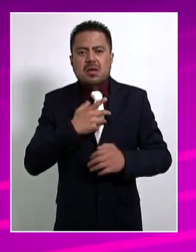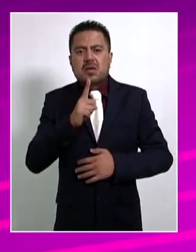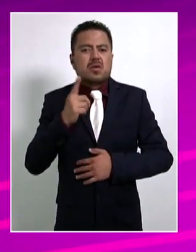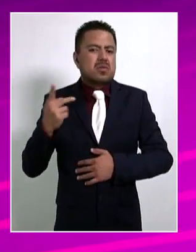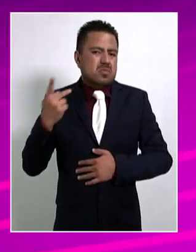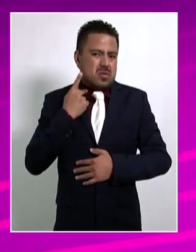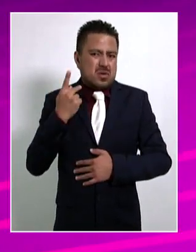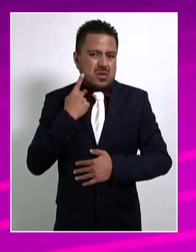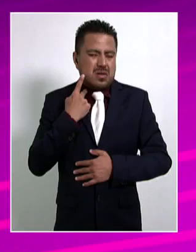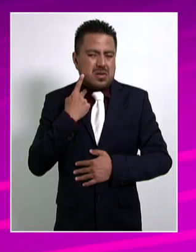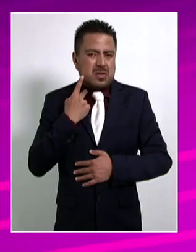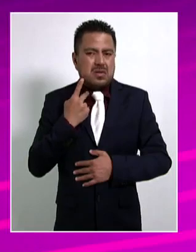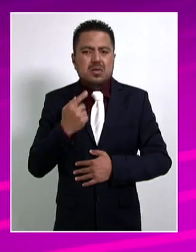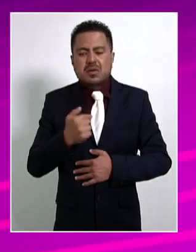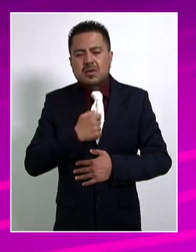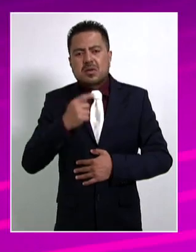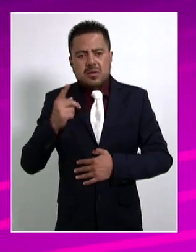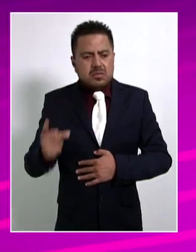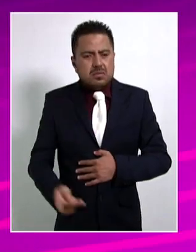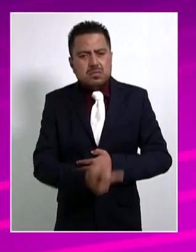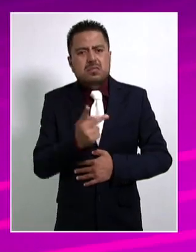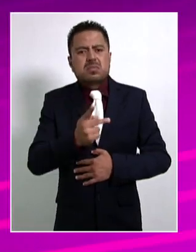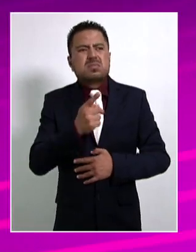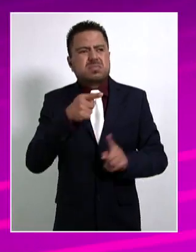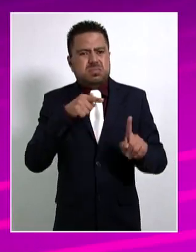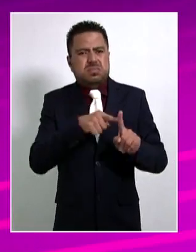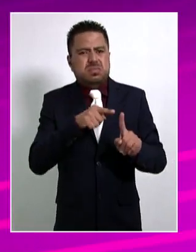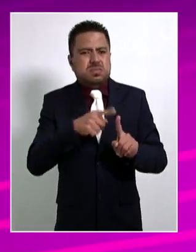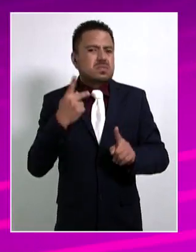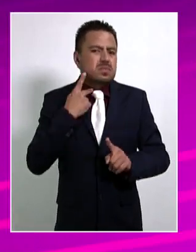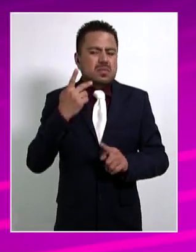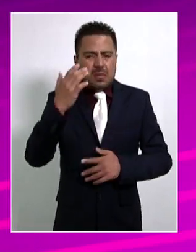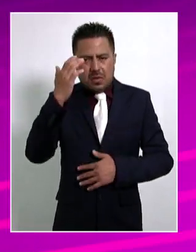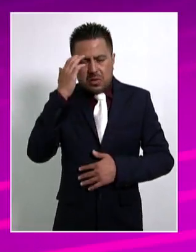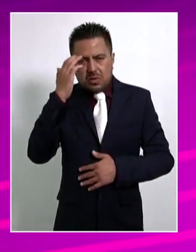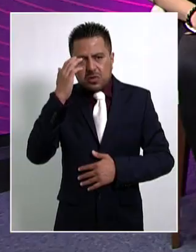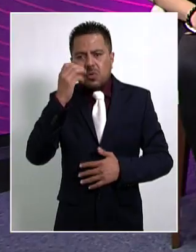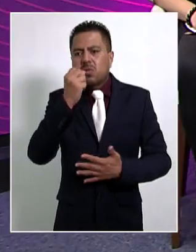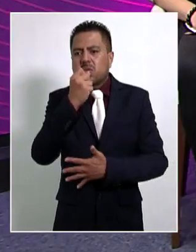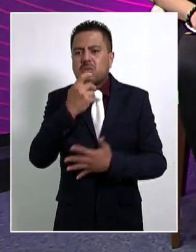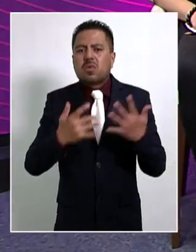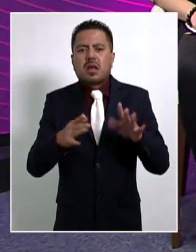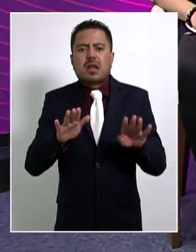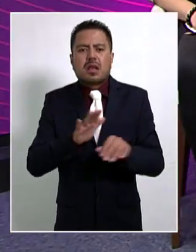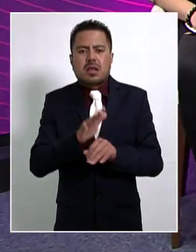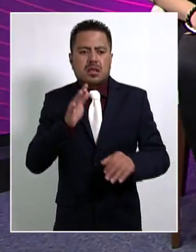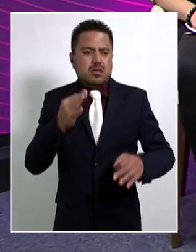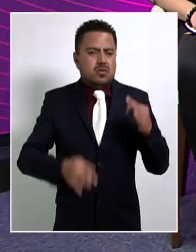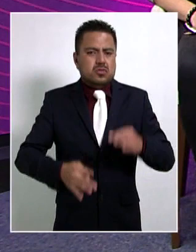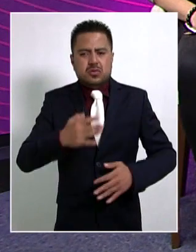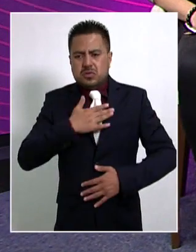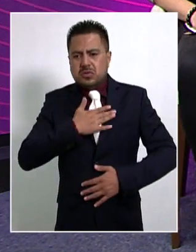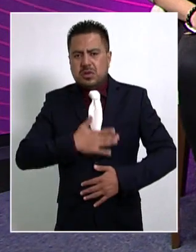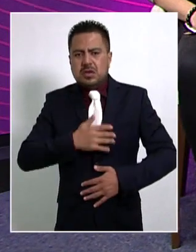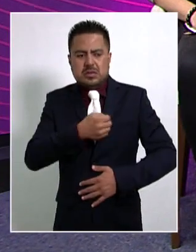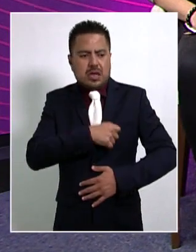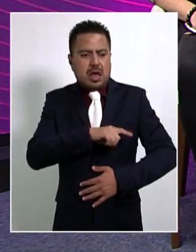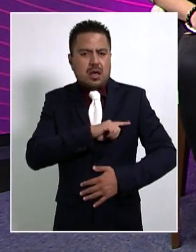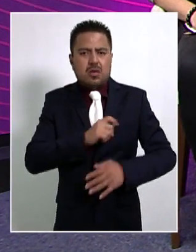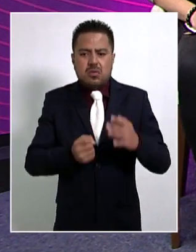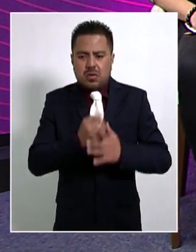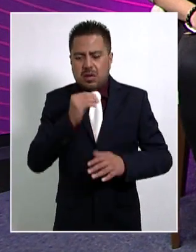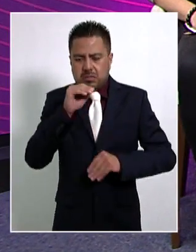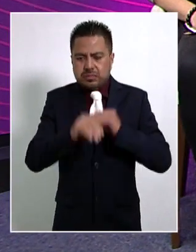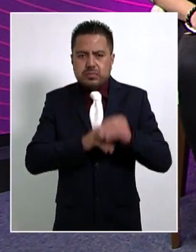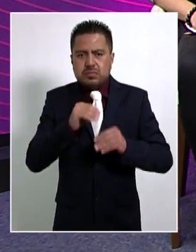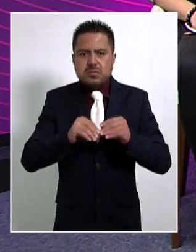funcionario público. Y le preguntaba yo al funcionario si conocía los protocolos de justicia, de salud que habíamos desarrollado en CONAPRED